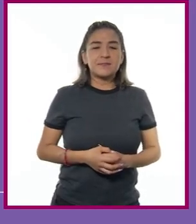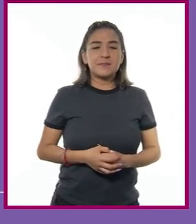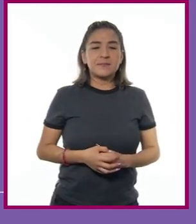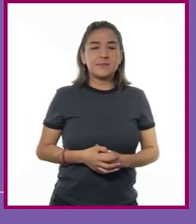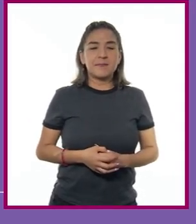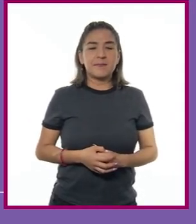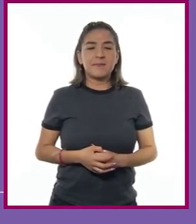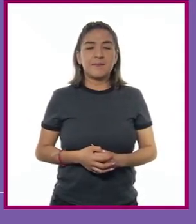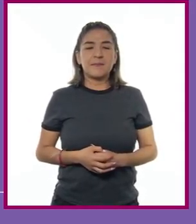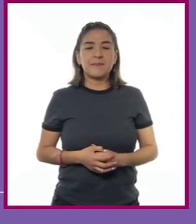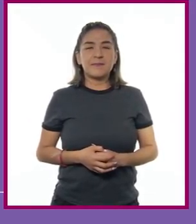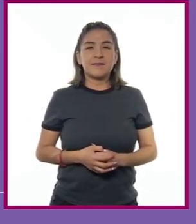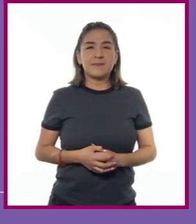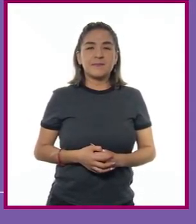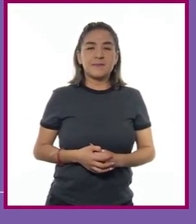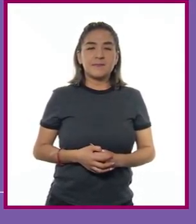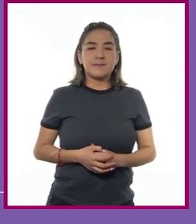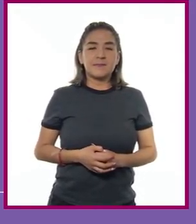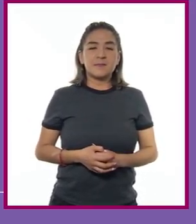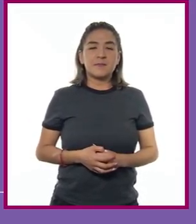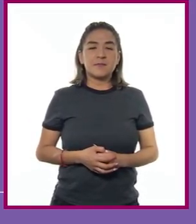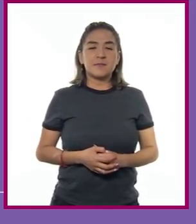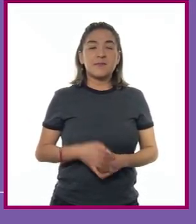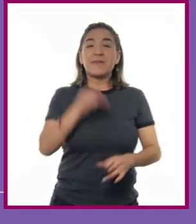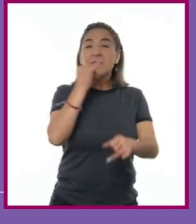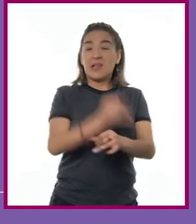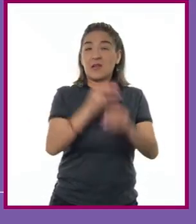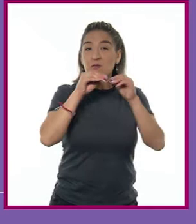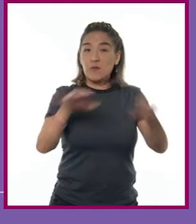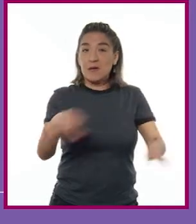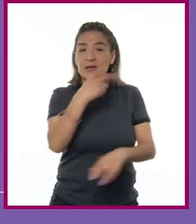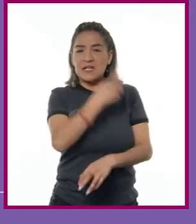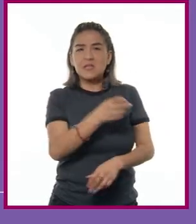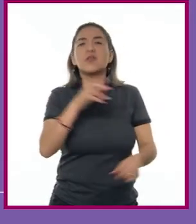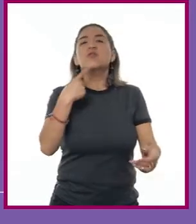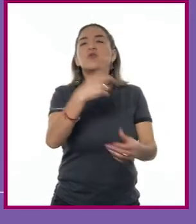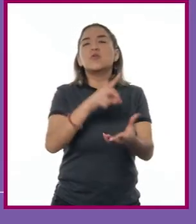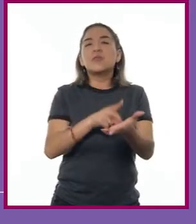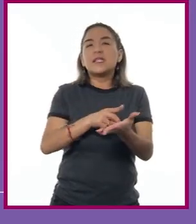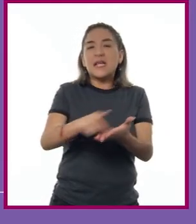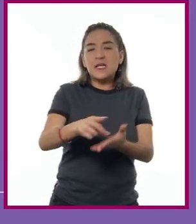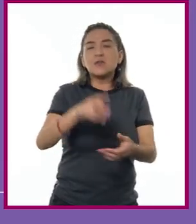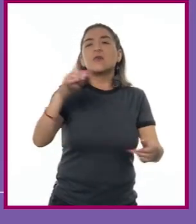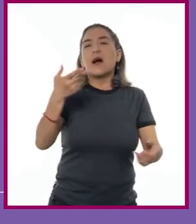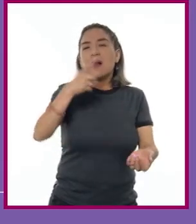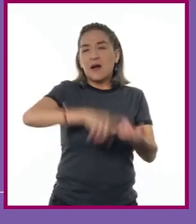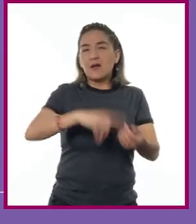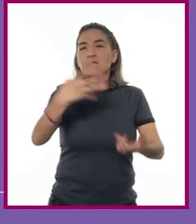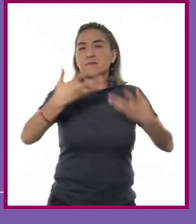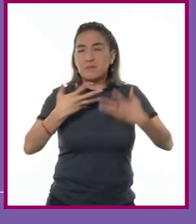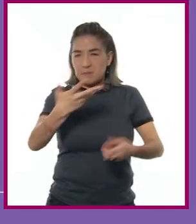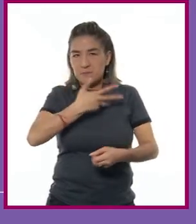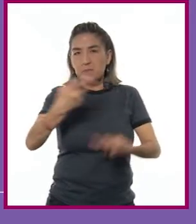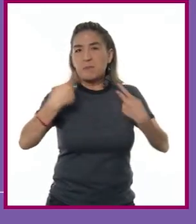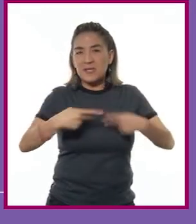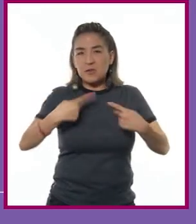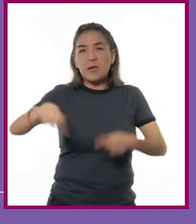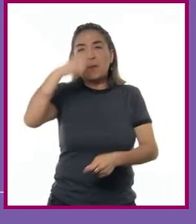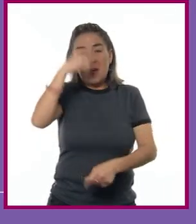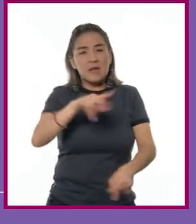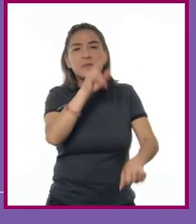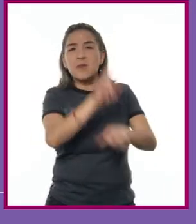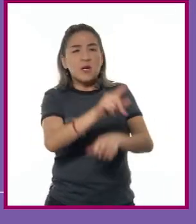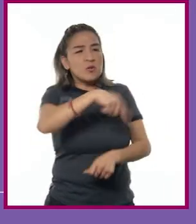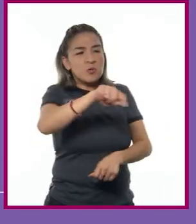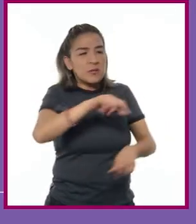importante la rendición de cuentas? La rendición de cuentas es el derecho que tenemos los ciudadanos de vigilar la actuación de